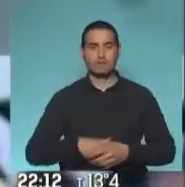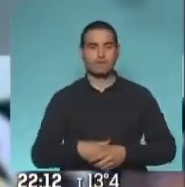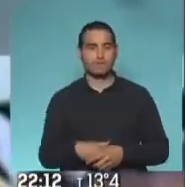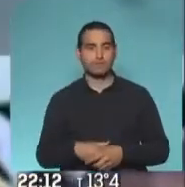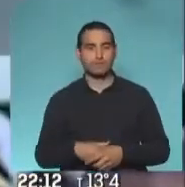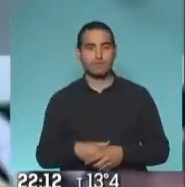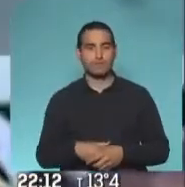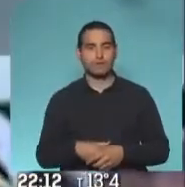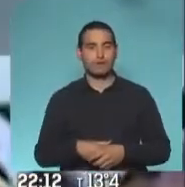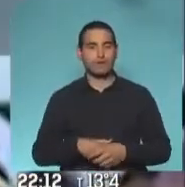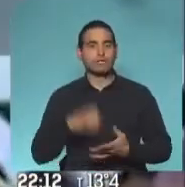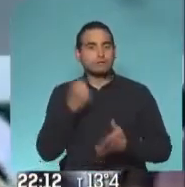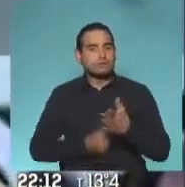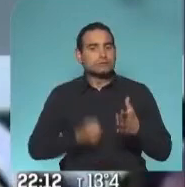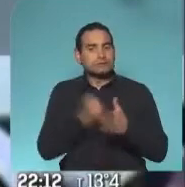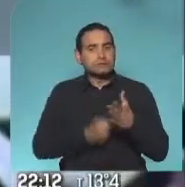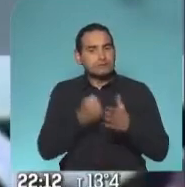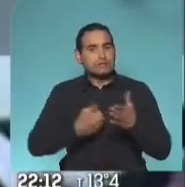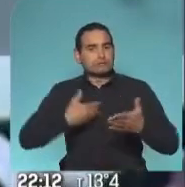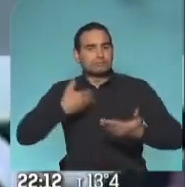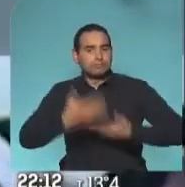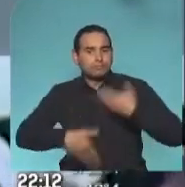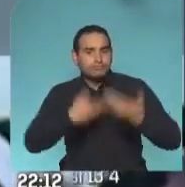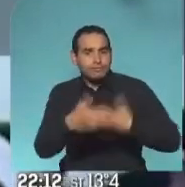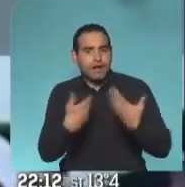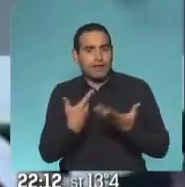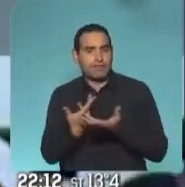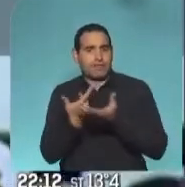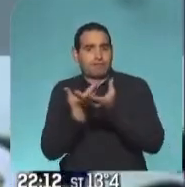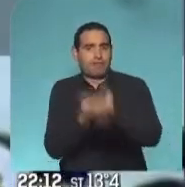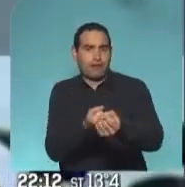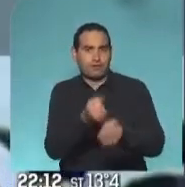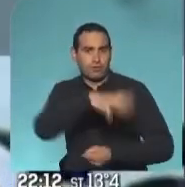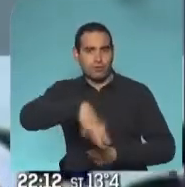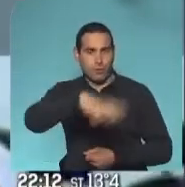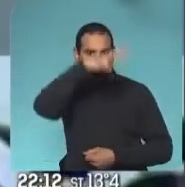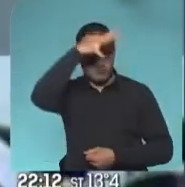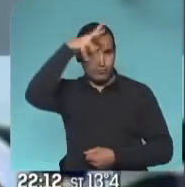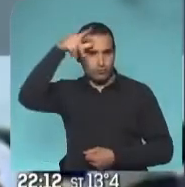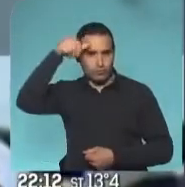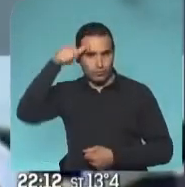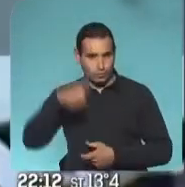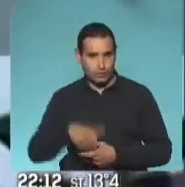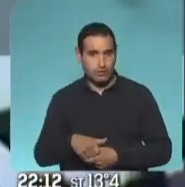Árdua é a missão de desenvolver e defender a Amazônia.